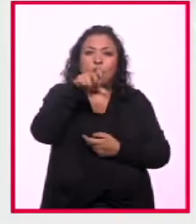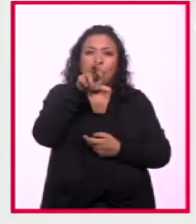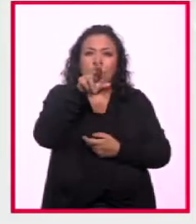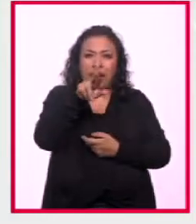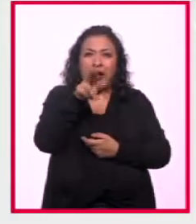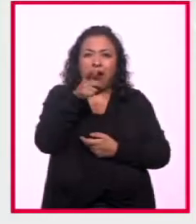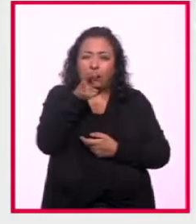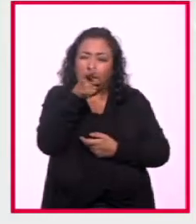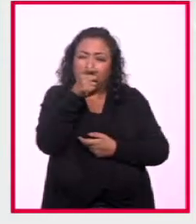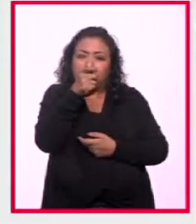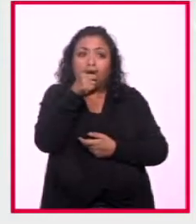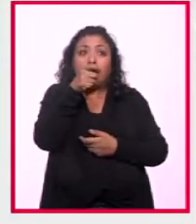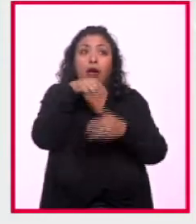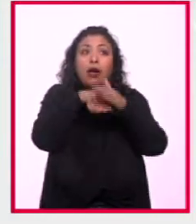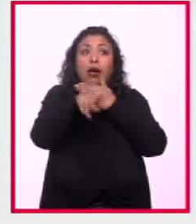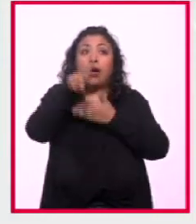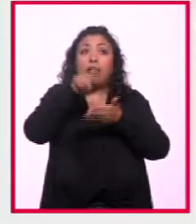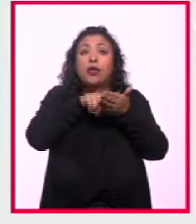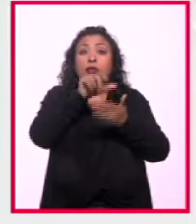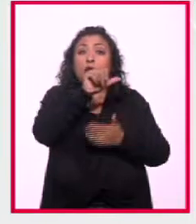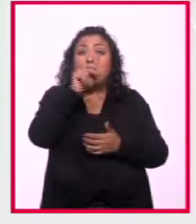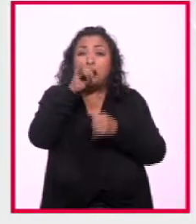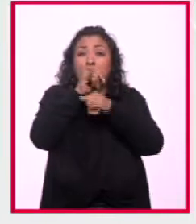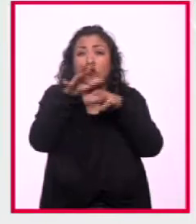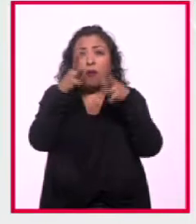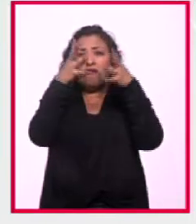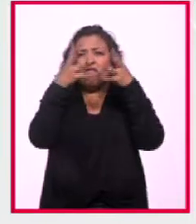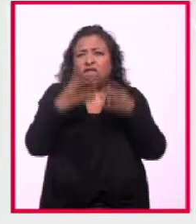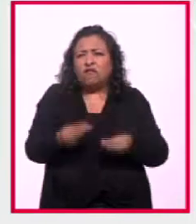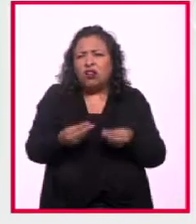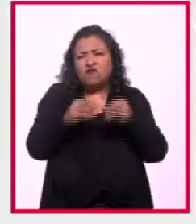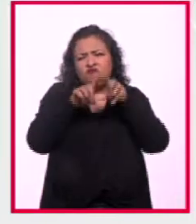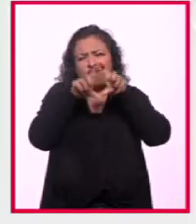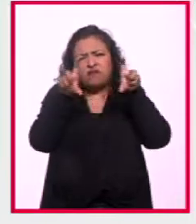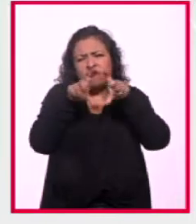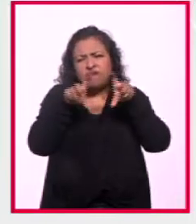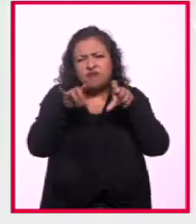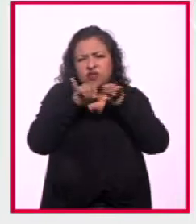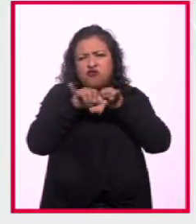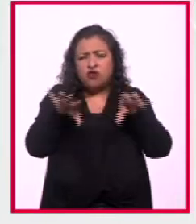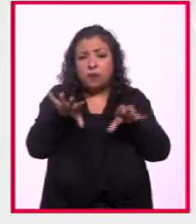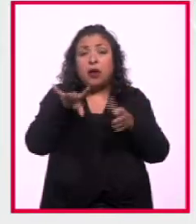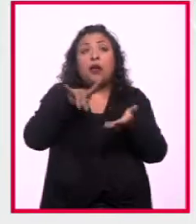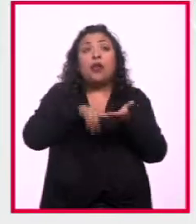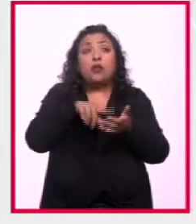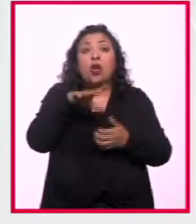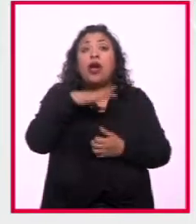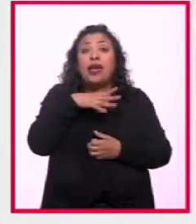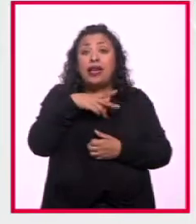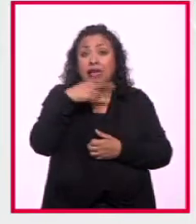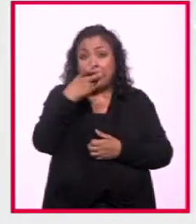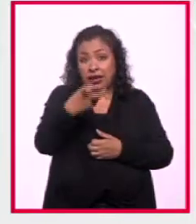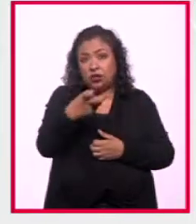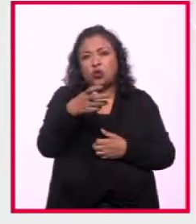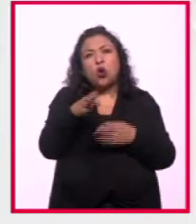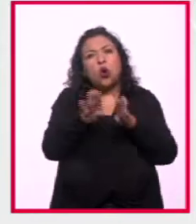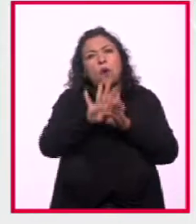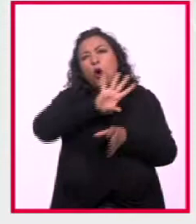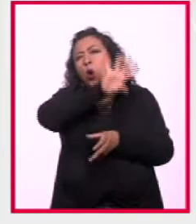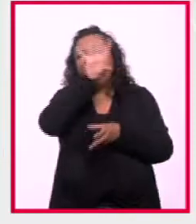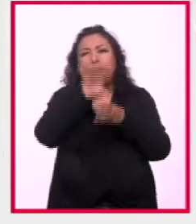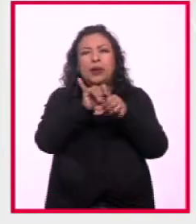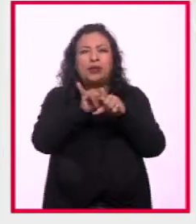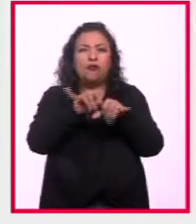va a entrar a una plataforma de información muy grande en donde está justamente conciliada toda esa